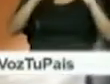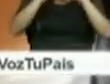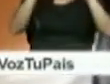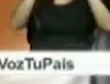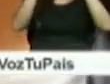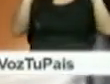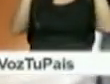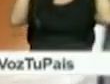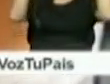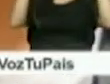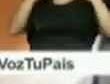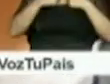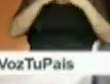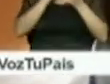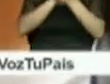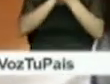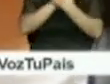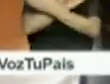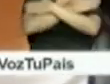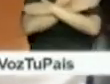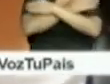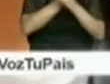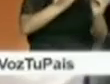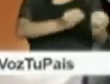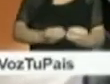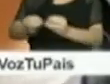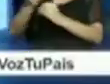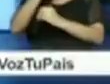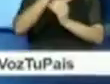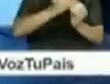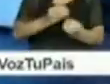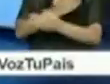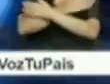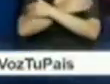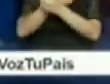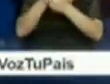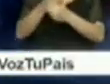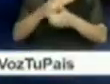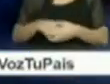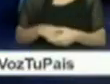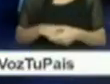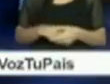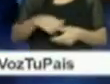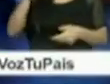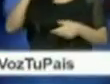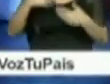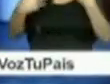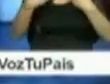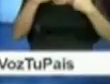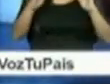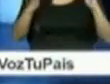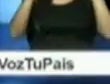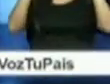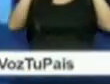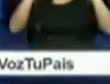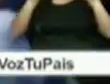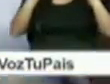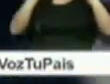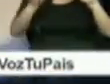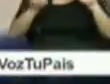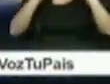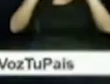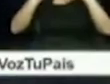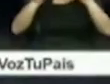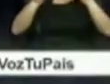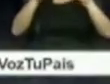Y nada, felicidades a todos los que están atrás de todo el proceso. El Festival de Artes Vivas Loja 2016 marcará